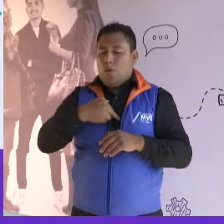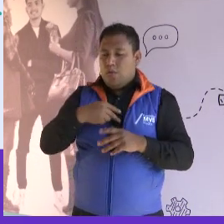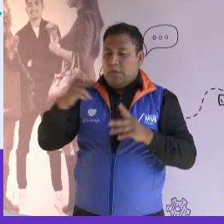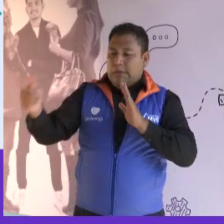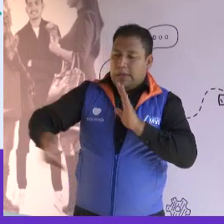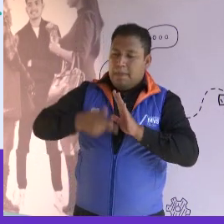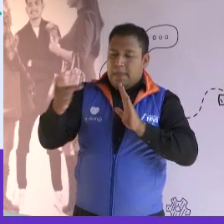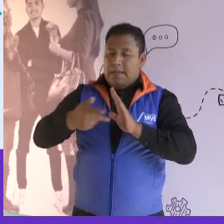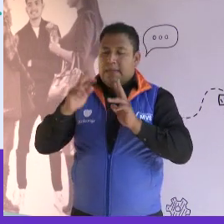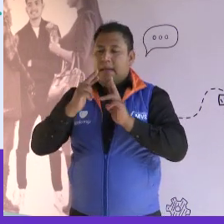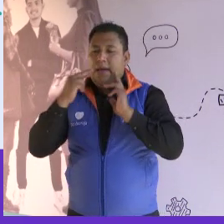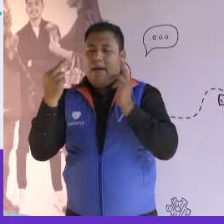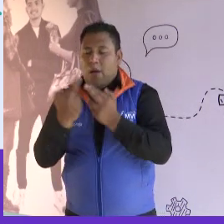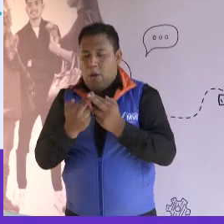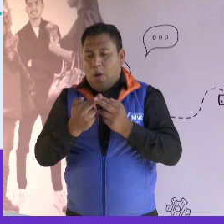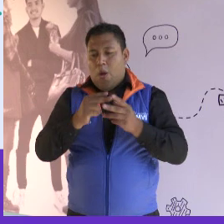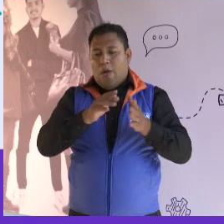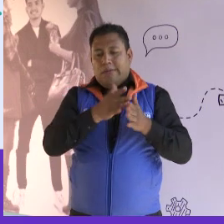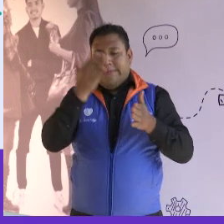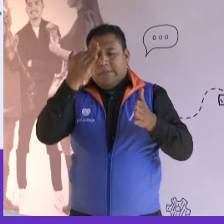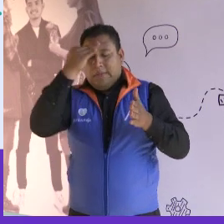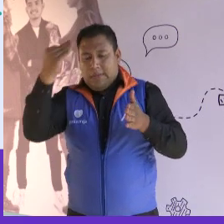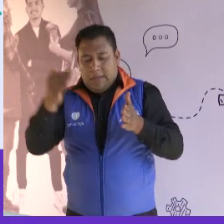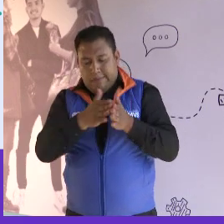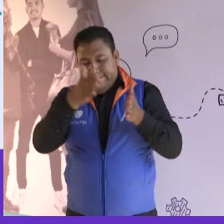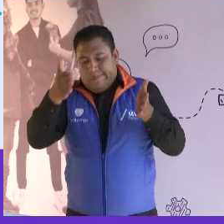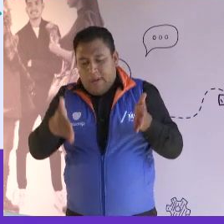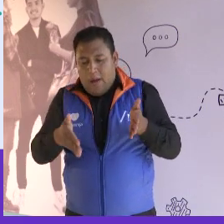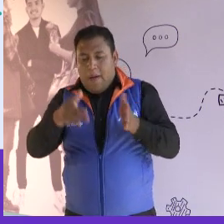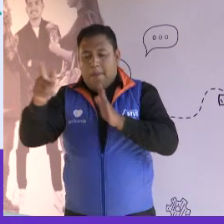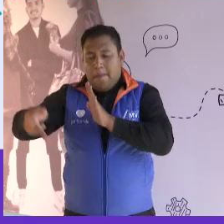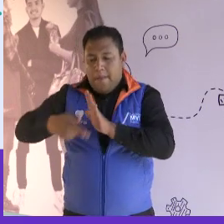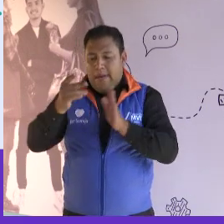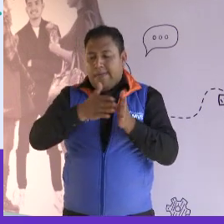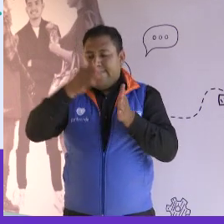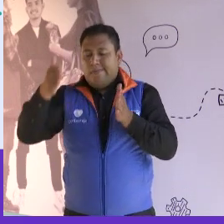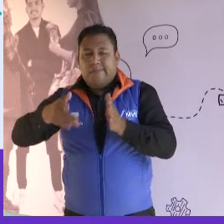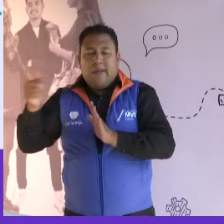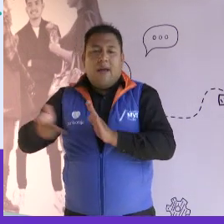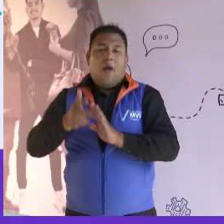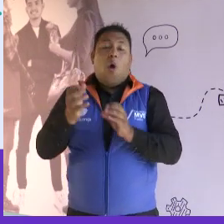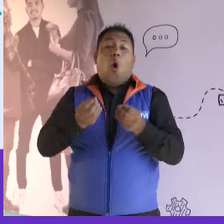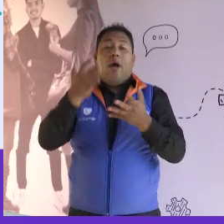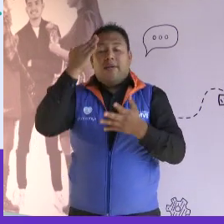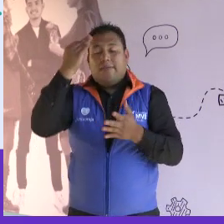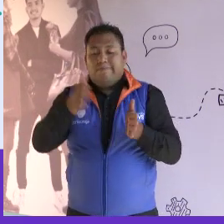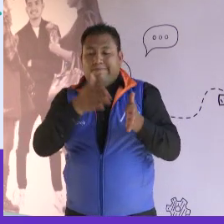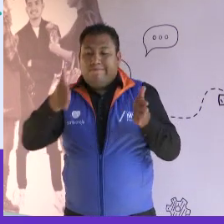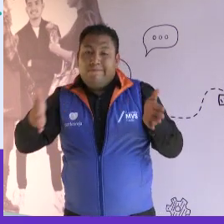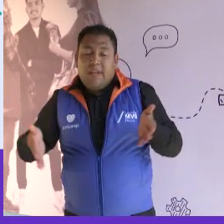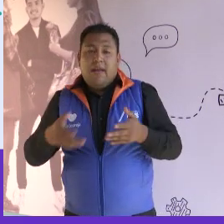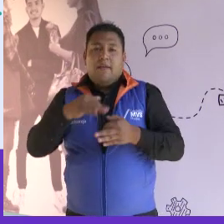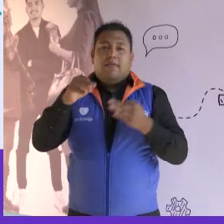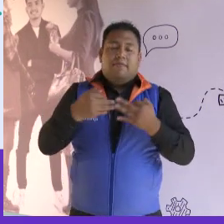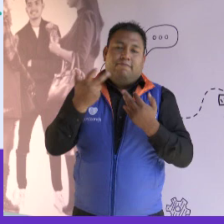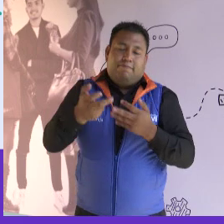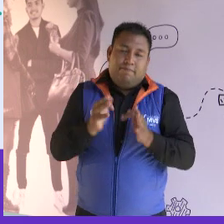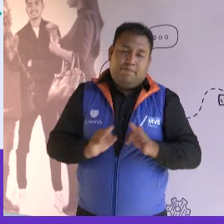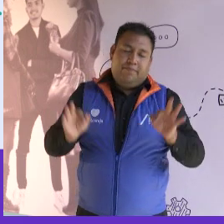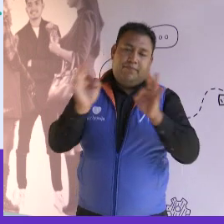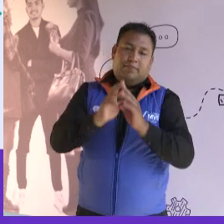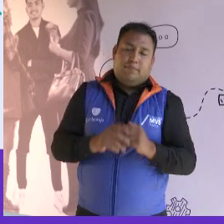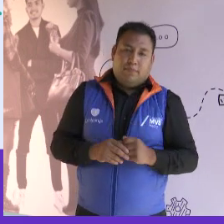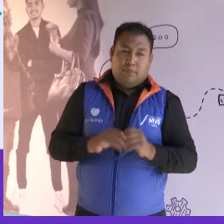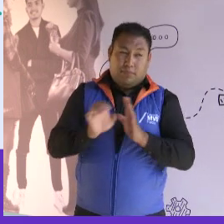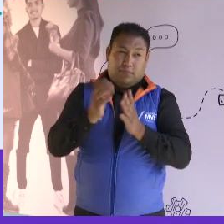¿no? Empezar por esa sistematización como muy simple de definir procesos, como les comentaba hace ratito en Pulso, hicimos un ejercicio después